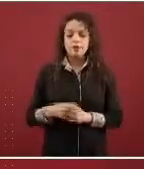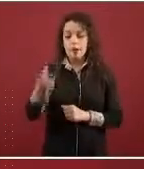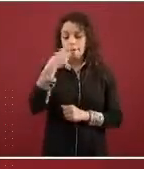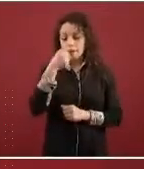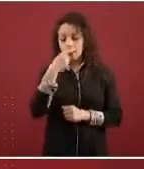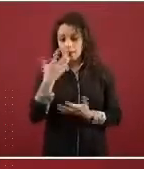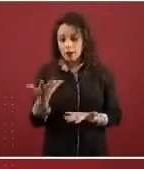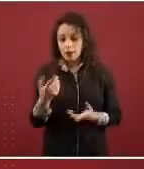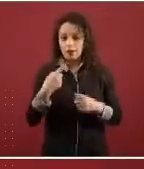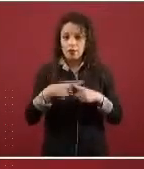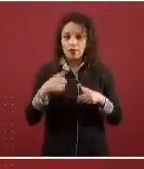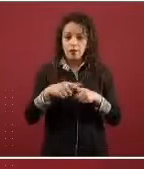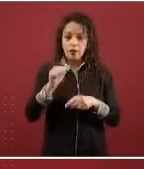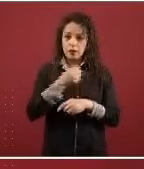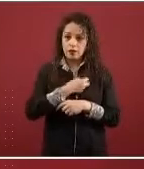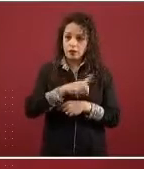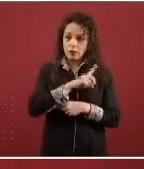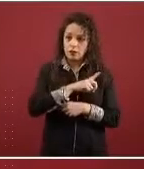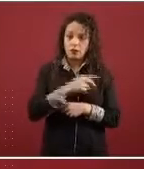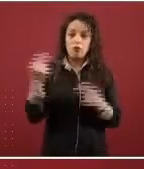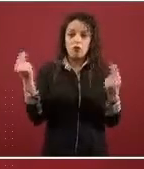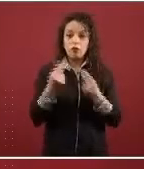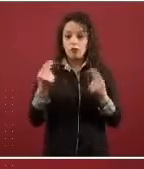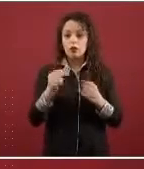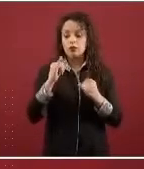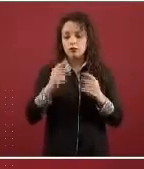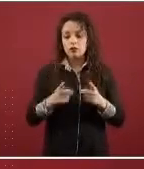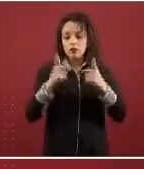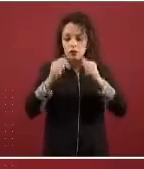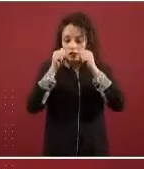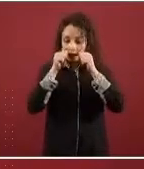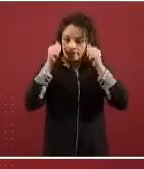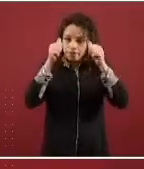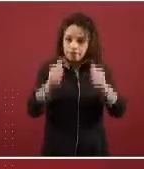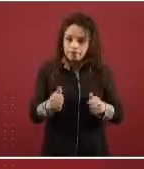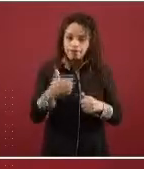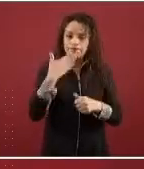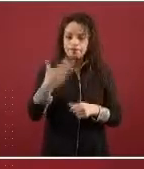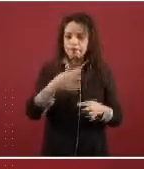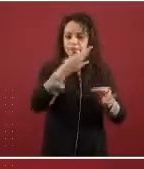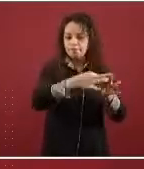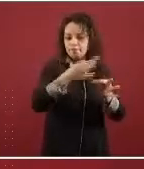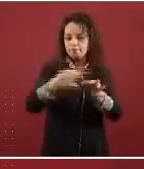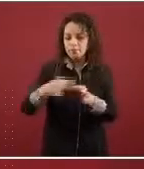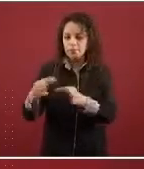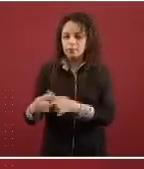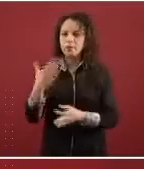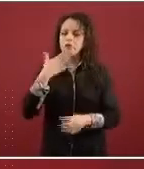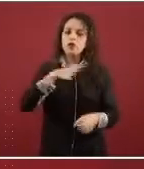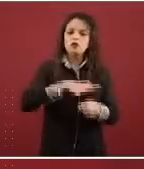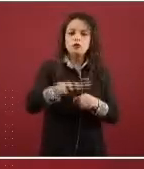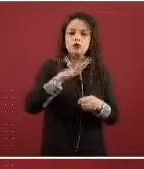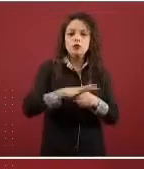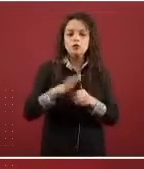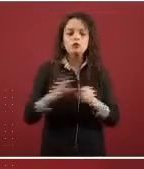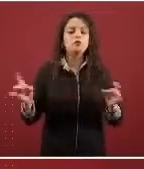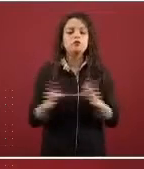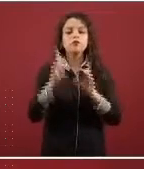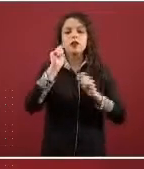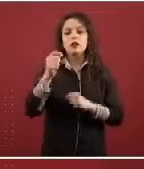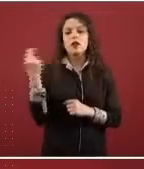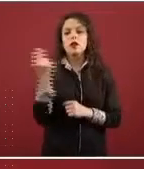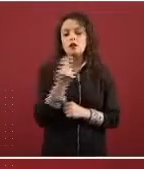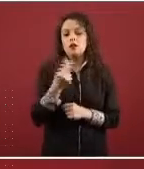medicamentos que sean necesarios para que se garantice la atención oportuna y suficiente a quienes requieran atención